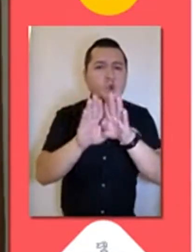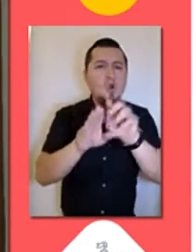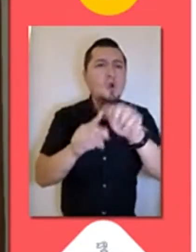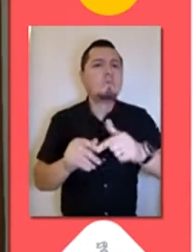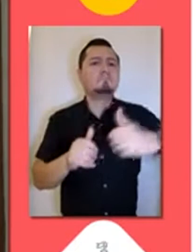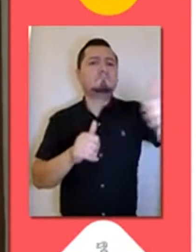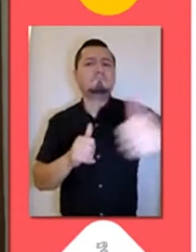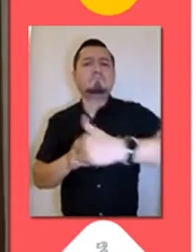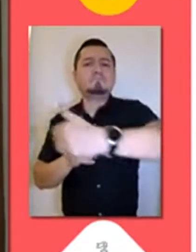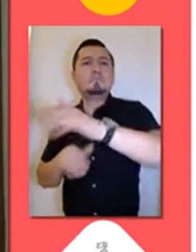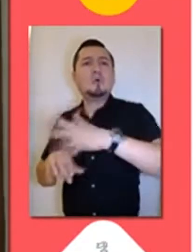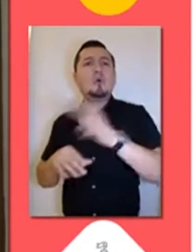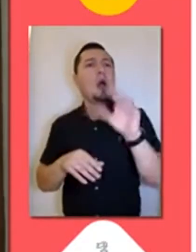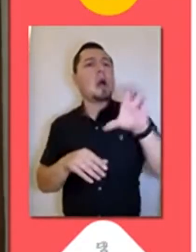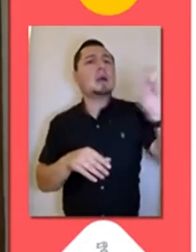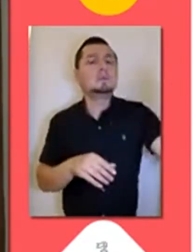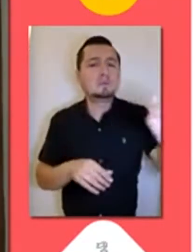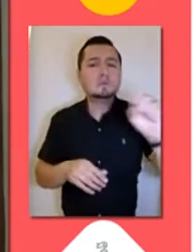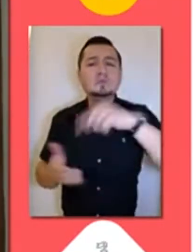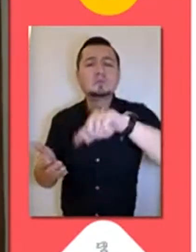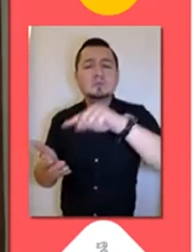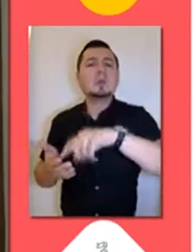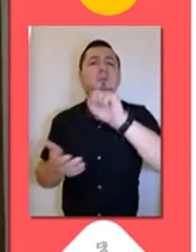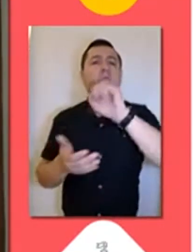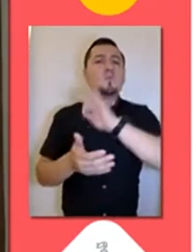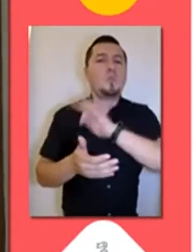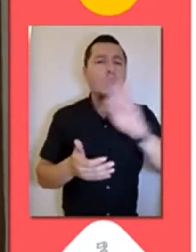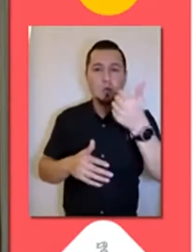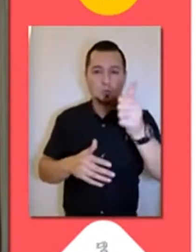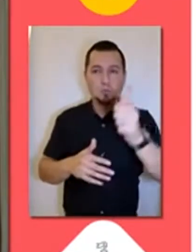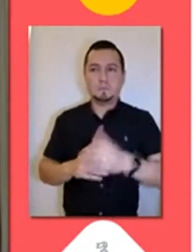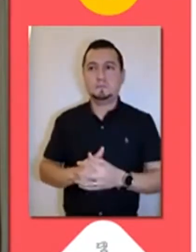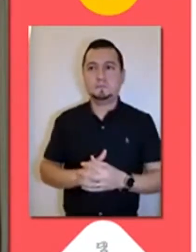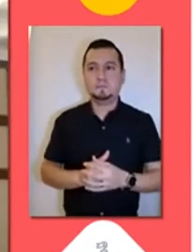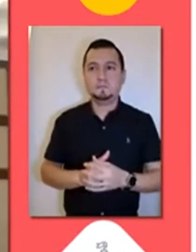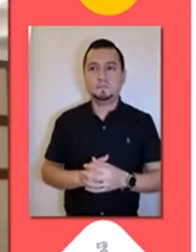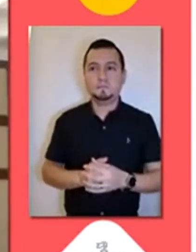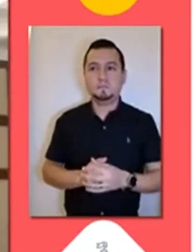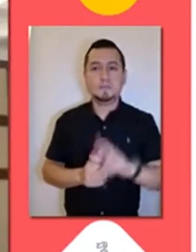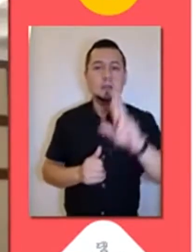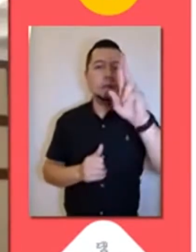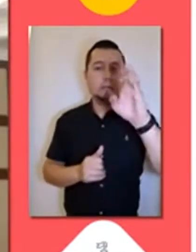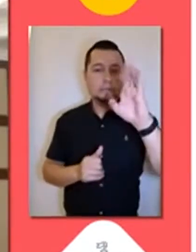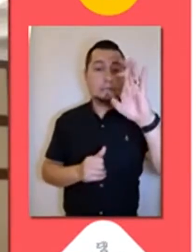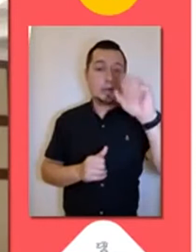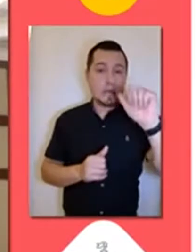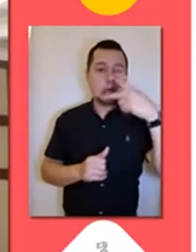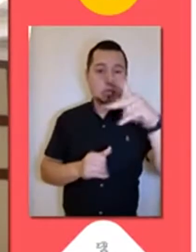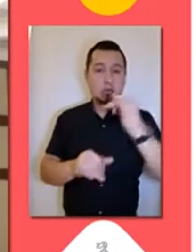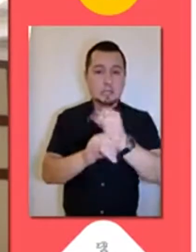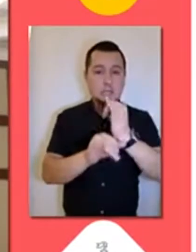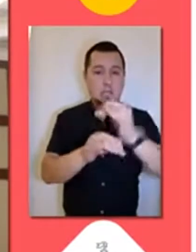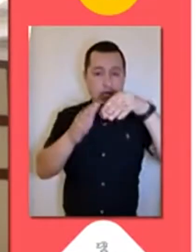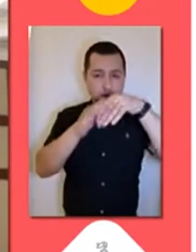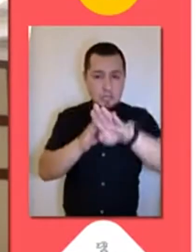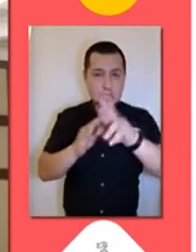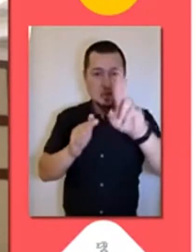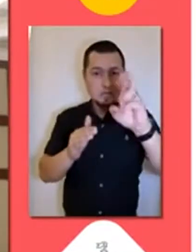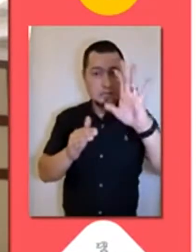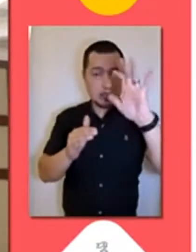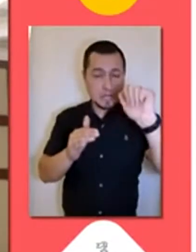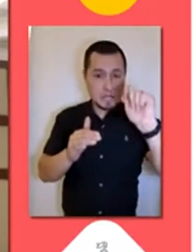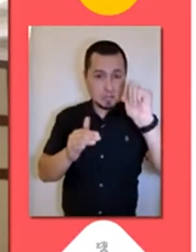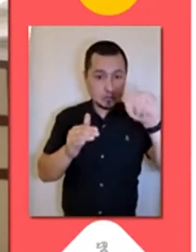desplazarse, en la mayoría de los casos, en los lugares donde sí tenemos sillas disponibles. Es la de Recrea Digital. Entras a Recrea,